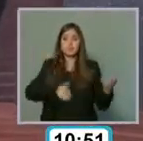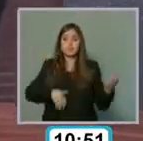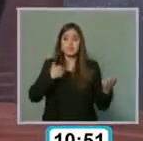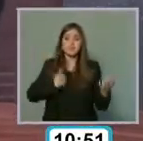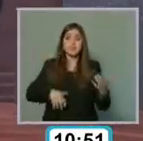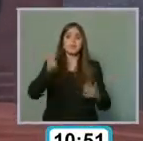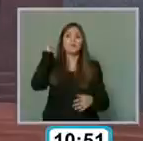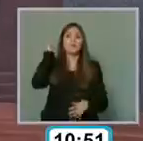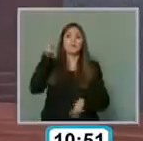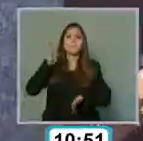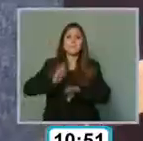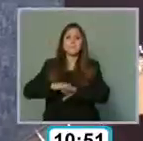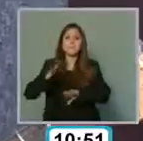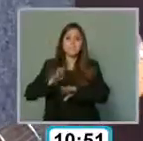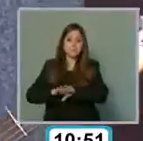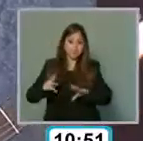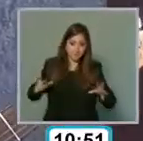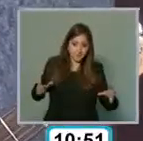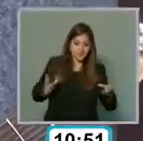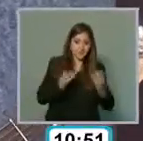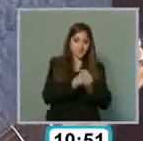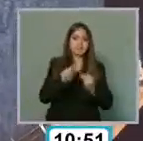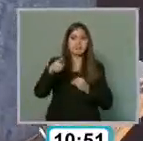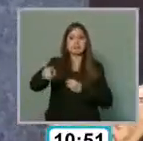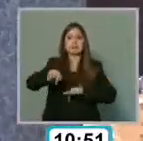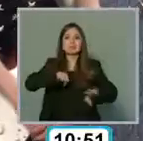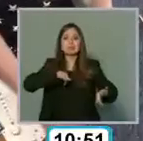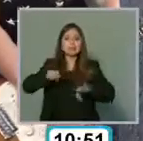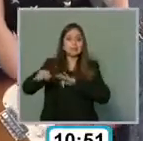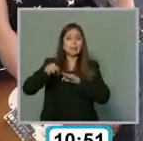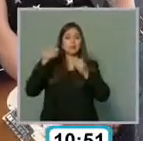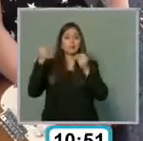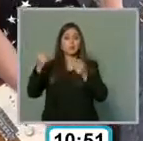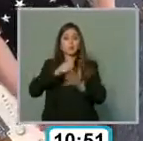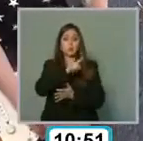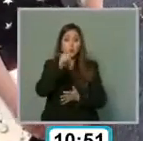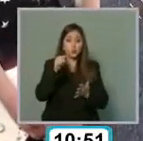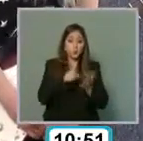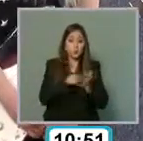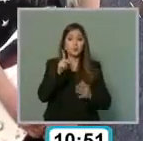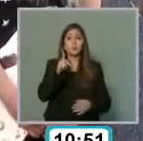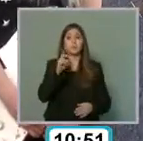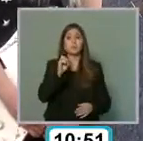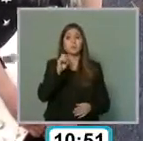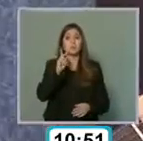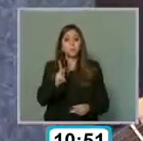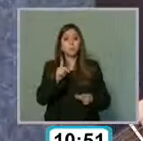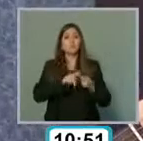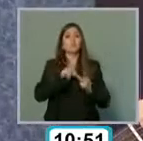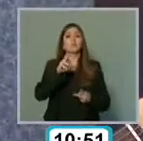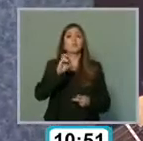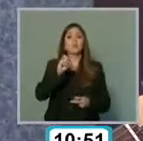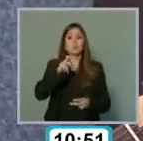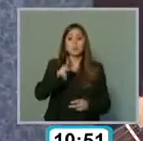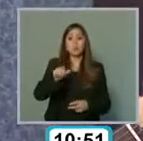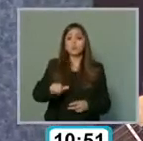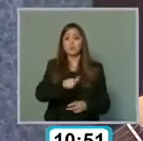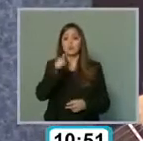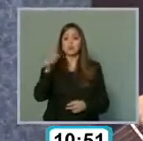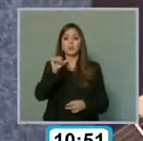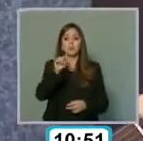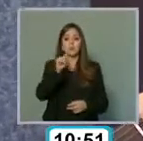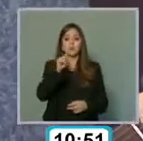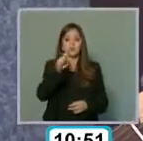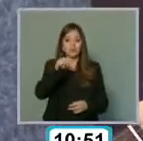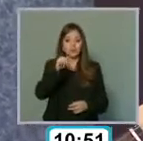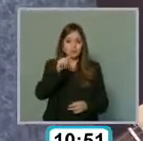pero... Y ella trabaja mucho, desde pop rock, hasta lo más alternativo que se imaginen. Y ya